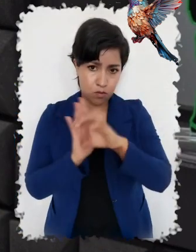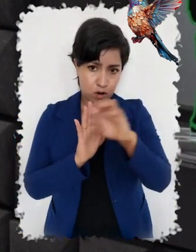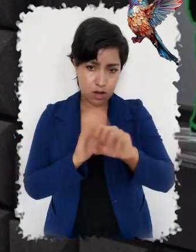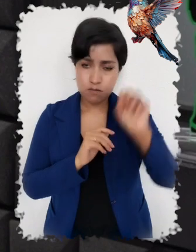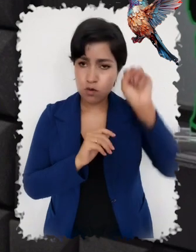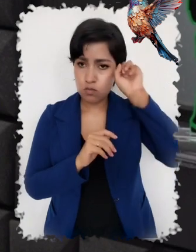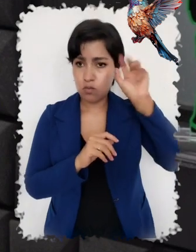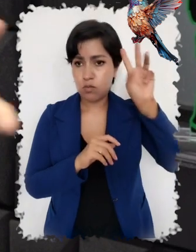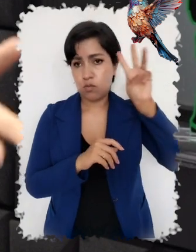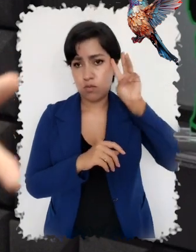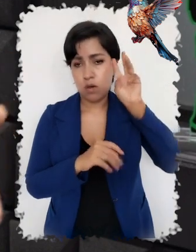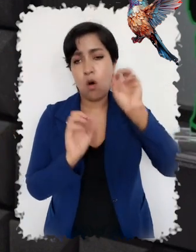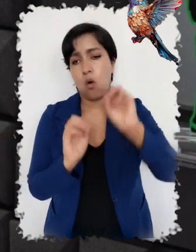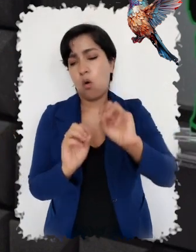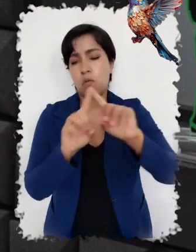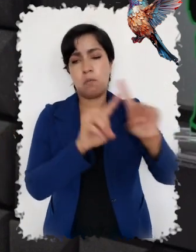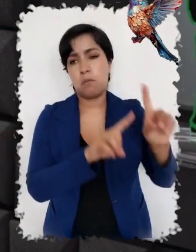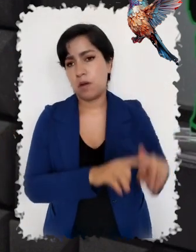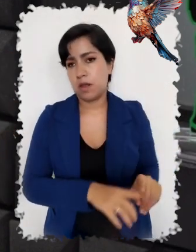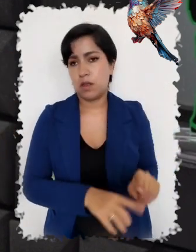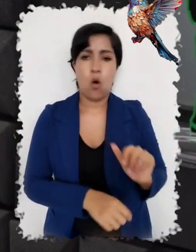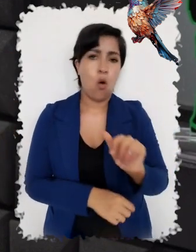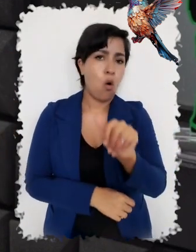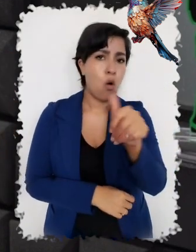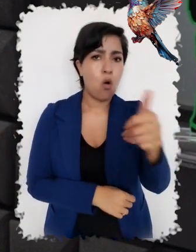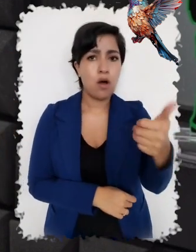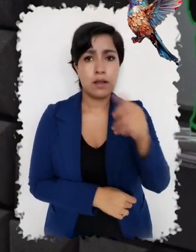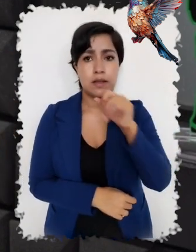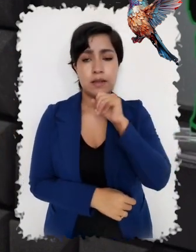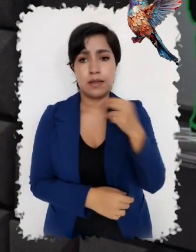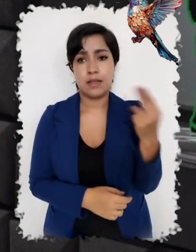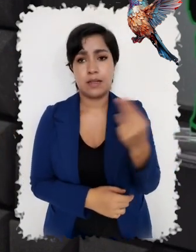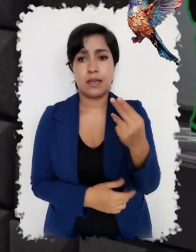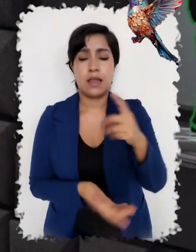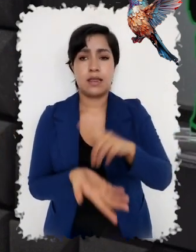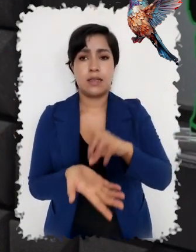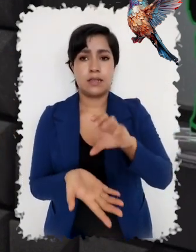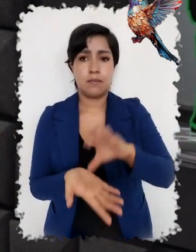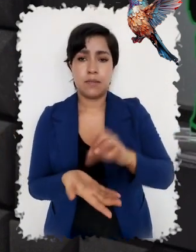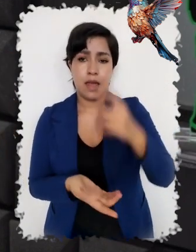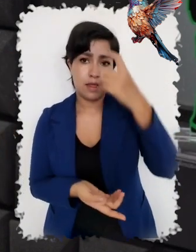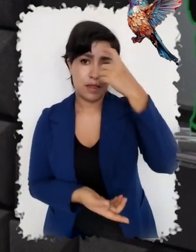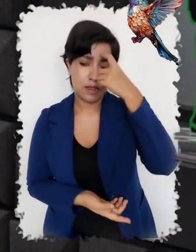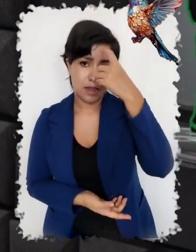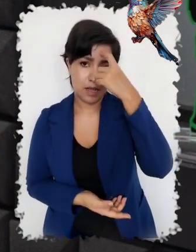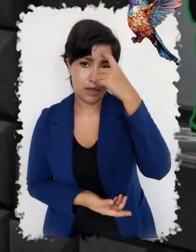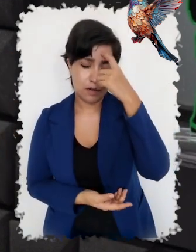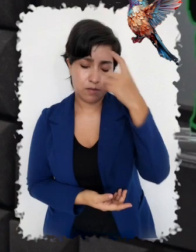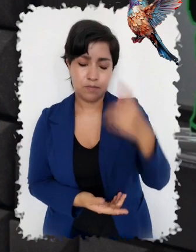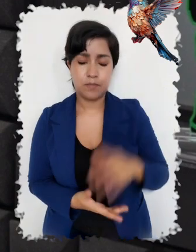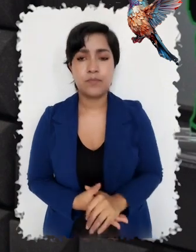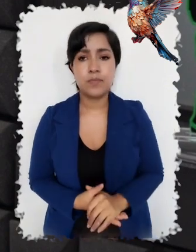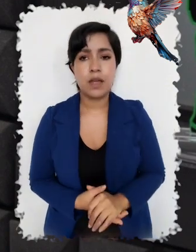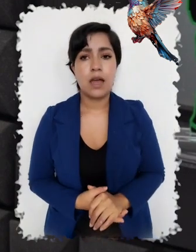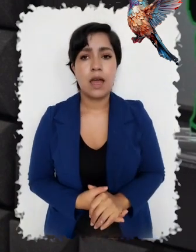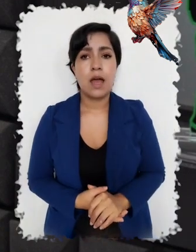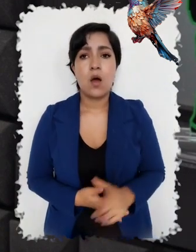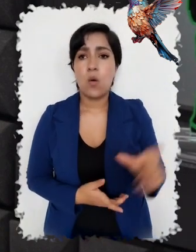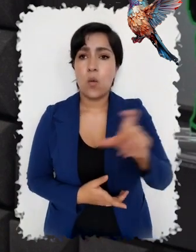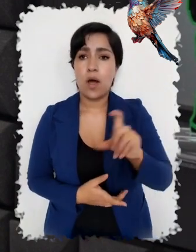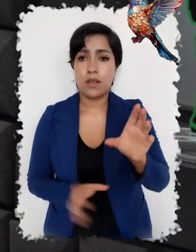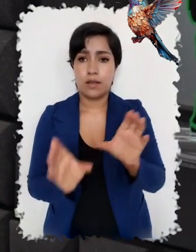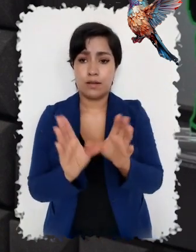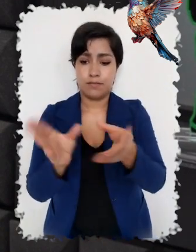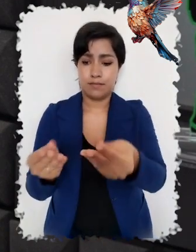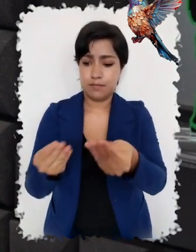puede ser síndrome de down puede ser alguna otra condición Pero sí tiene que ser discapacidad intelectual y este una vez que nos